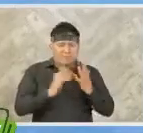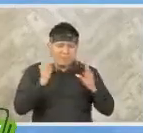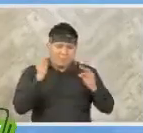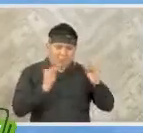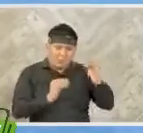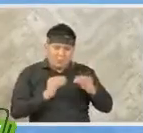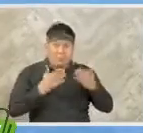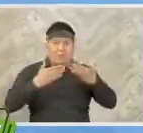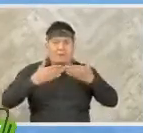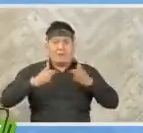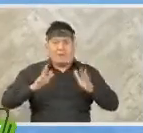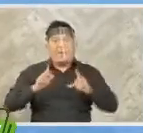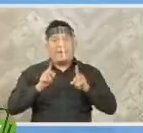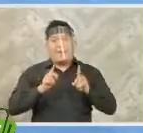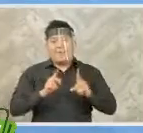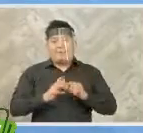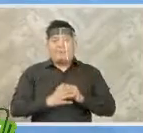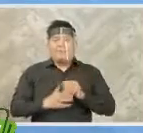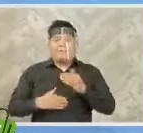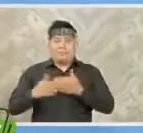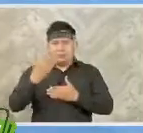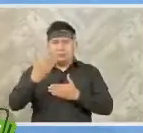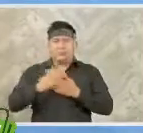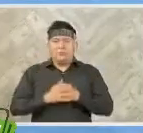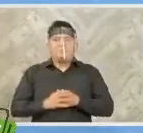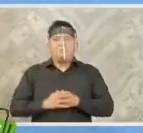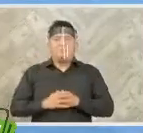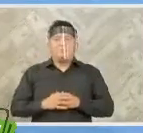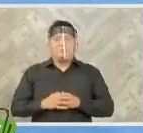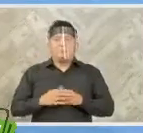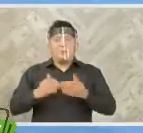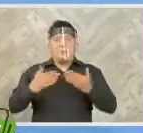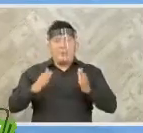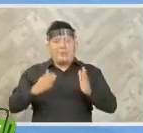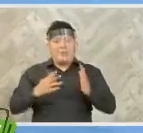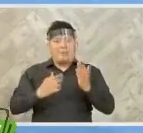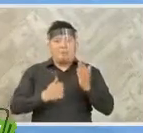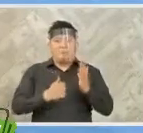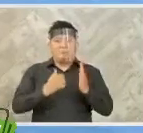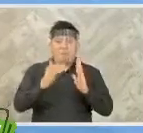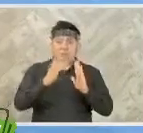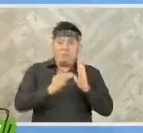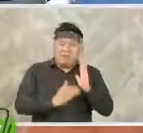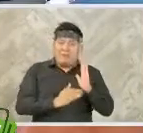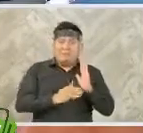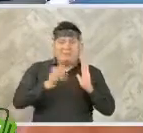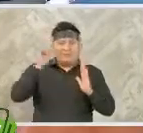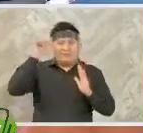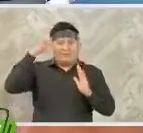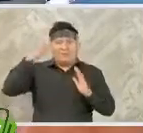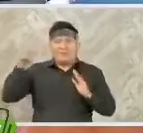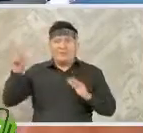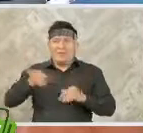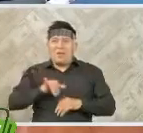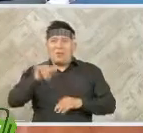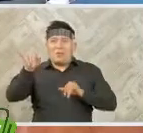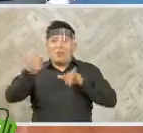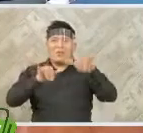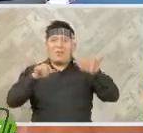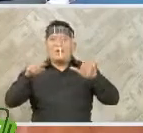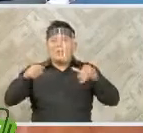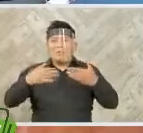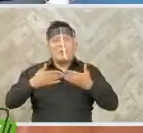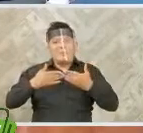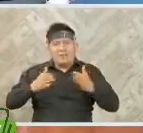esa apertura. Y fue allí en donde nace el piloto de apertura del aeropuerto Camilo Daza como primer piloto en